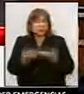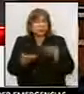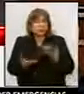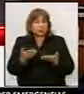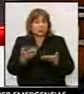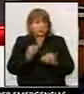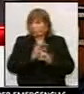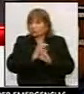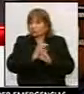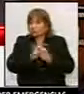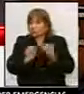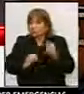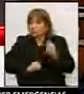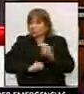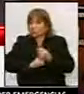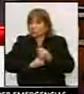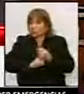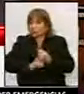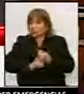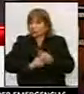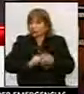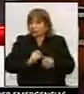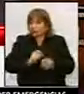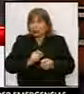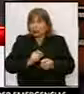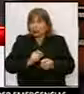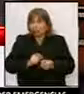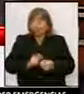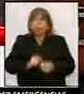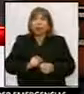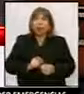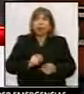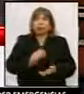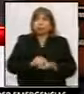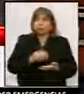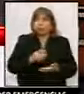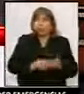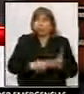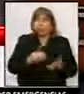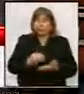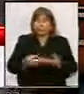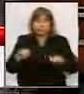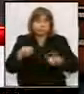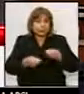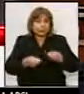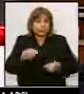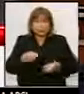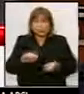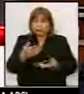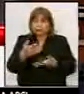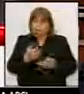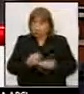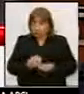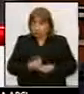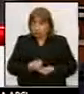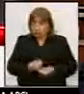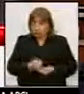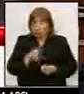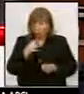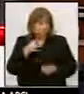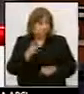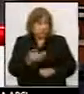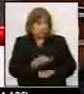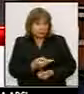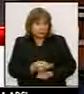sin ningún respaldo. Esos créditos están prácticamente con insolvencia para poder ser cobrados. Por eso,